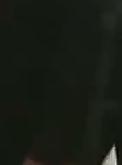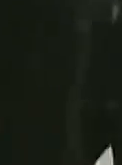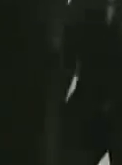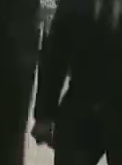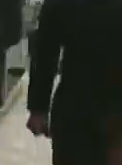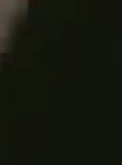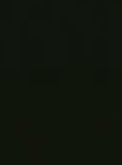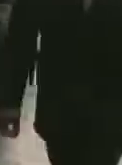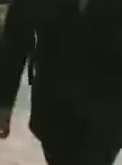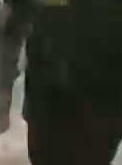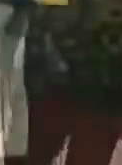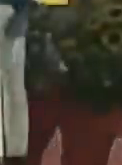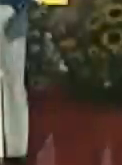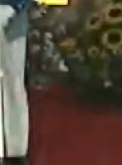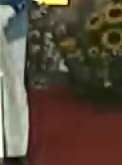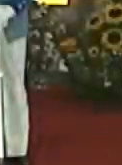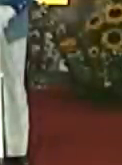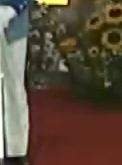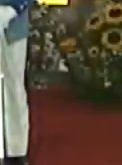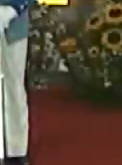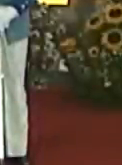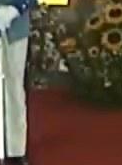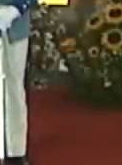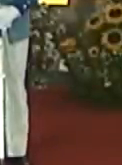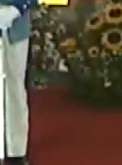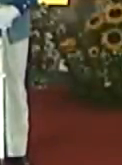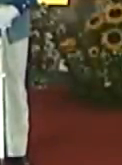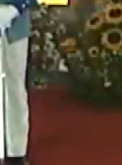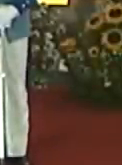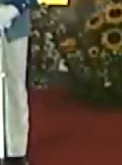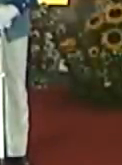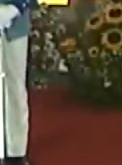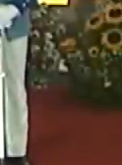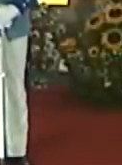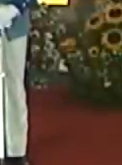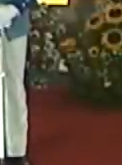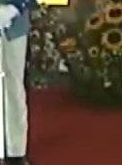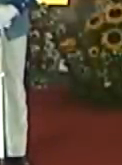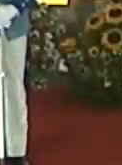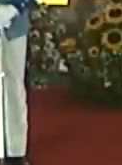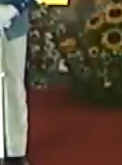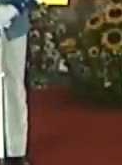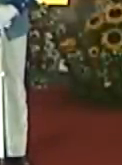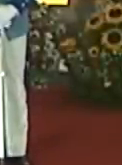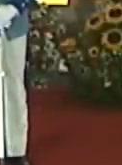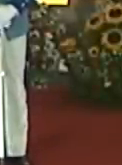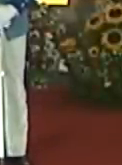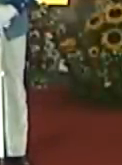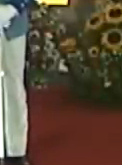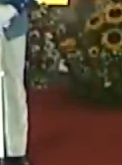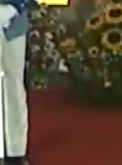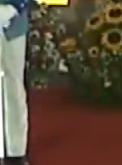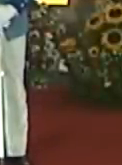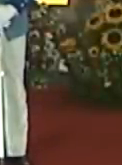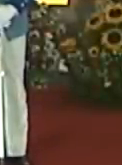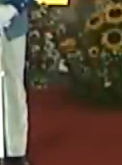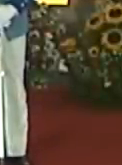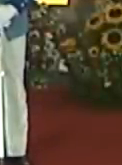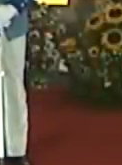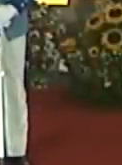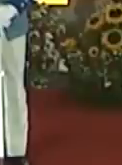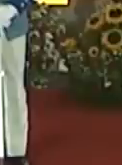presidente de la Asamblea Nacional, doctor Jorge Rodríguez, para darle el último adiós al escritor, al